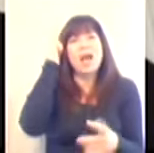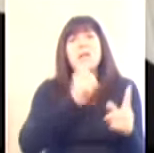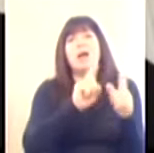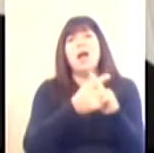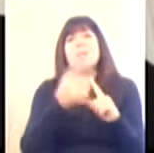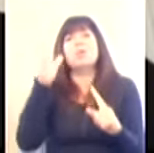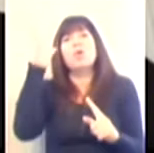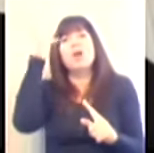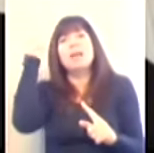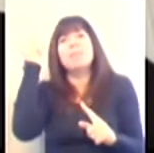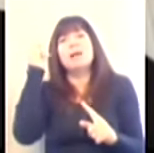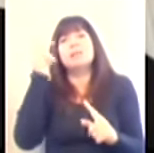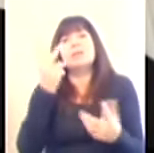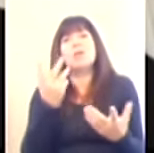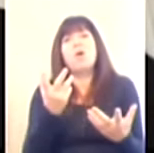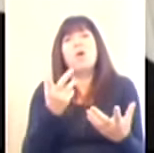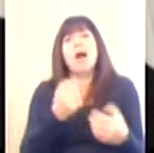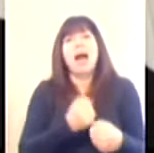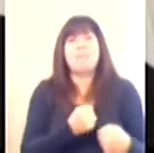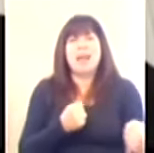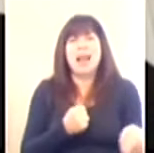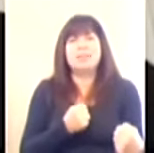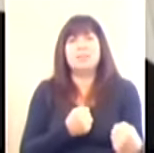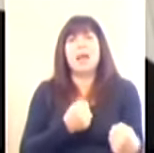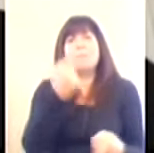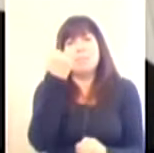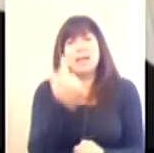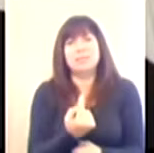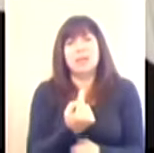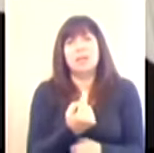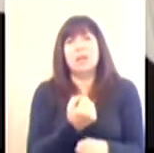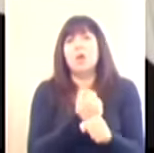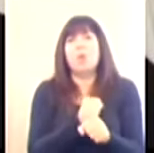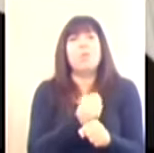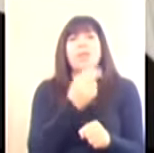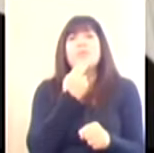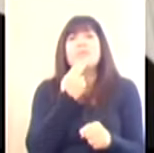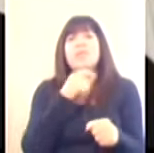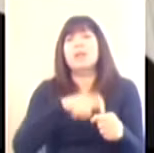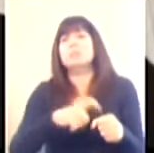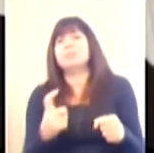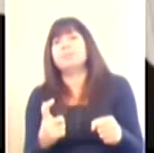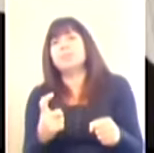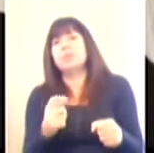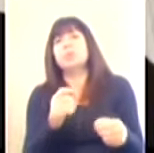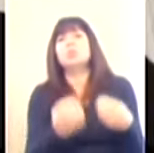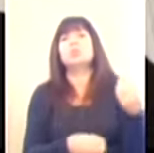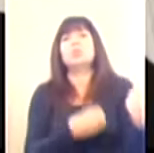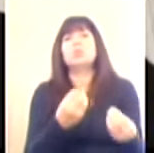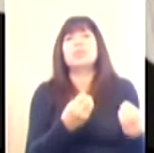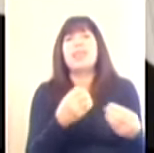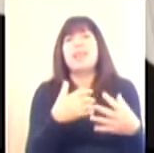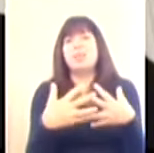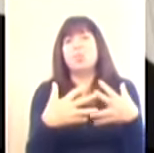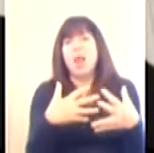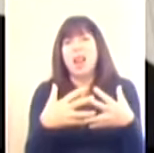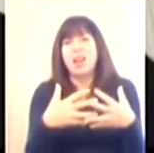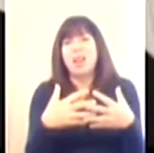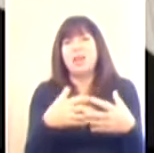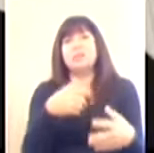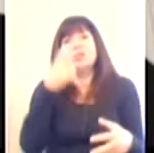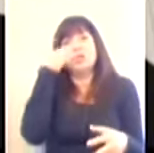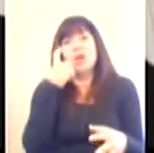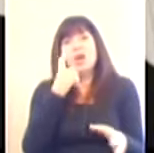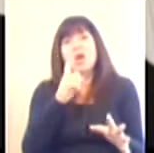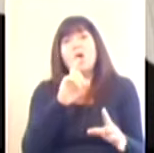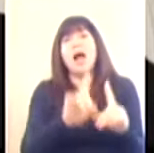es una amenaza que está presente, que no podemos vivir desacoplados de lo que ocurre en la naturaleza, y yo creo que eso puede ser una cosa